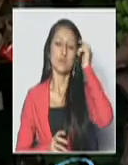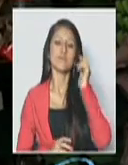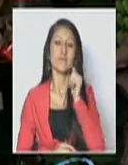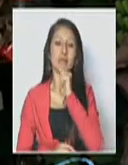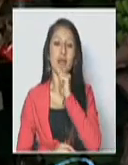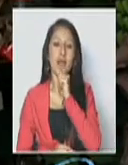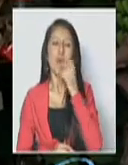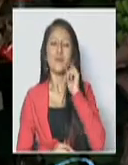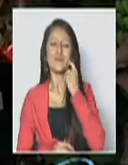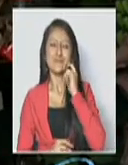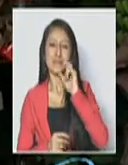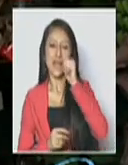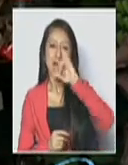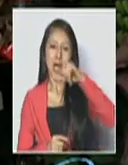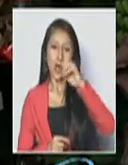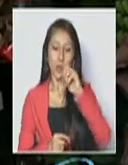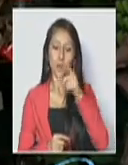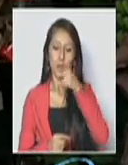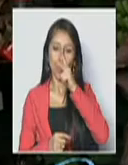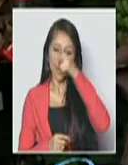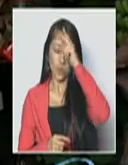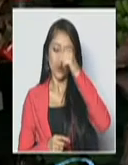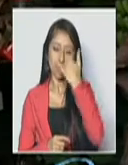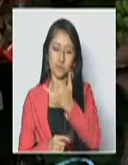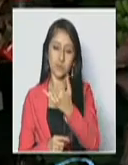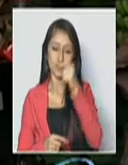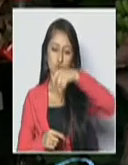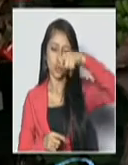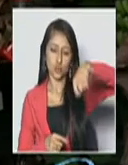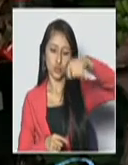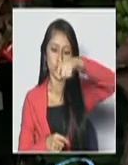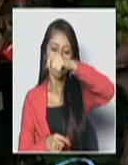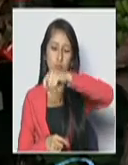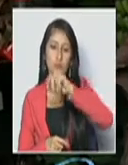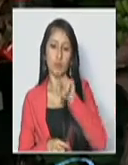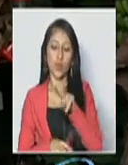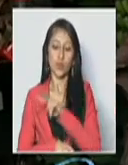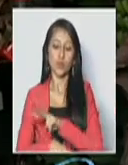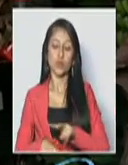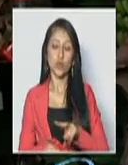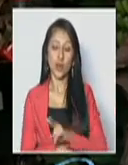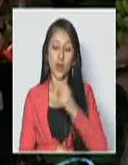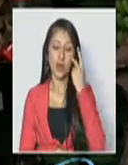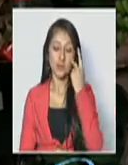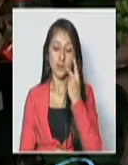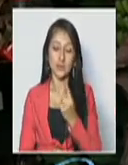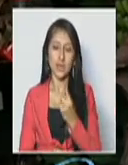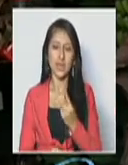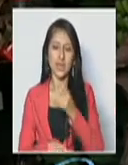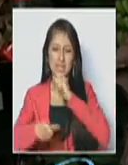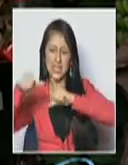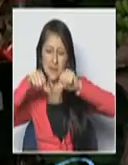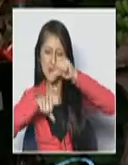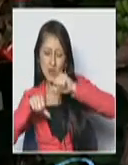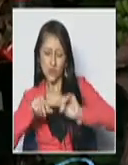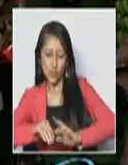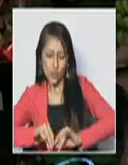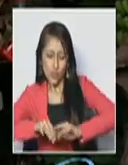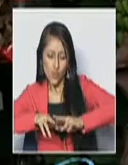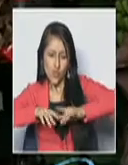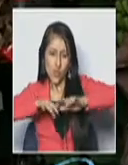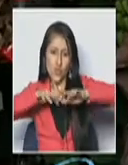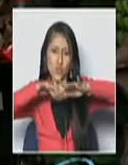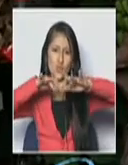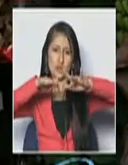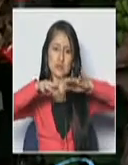agua al limón y ajo y el pollo con bien choux aíto y en dos horas van a ver la cantidad de sus químicas y hormonas que